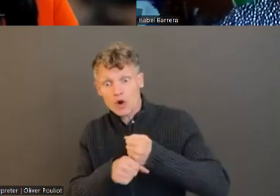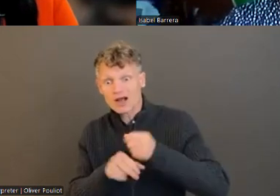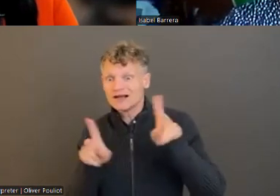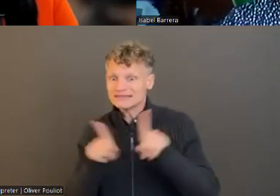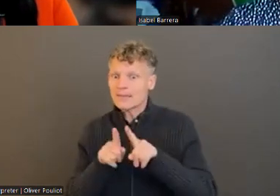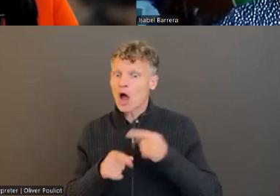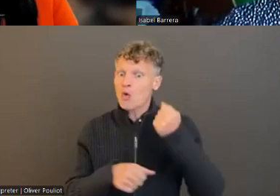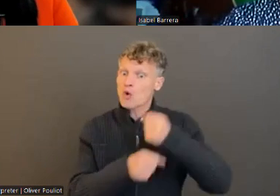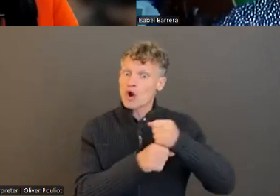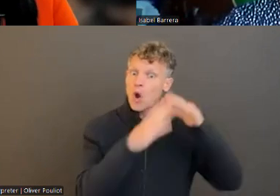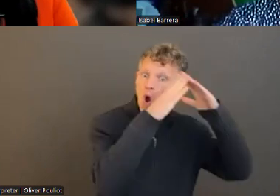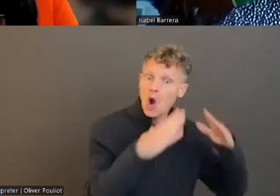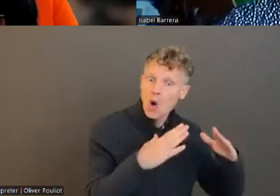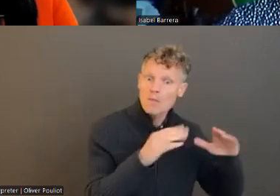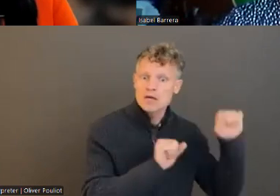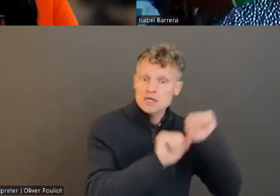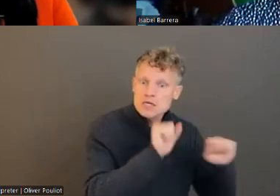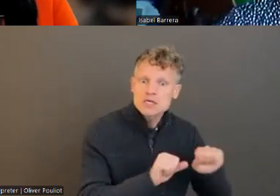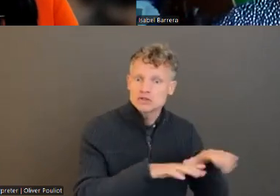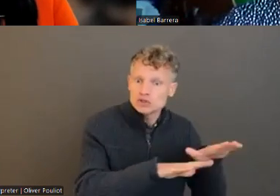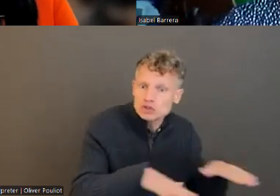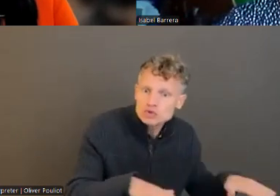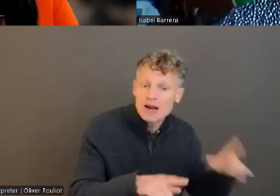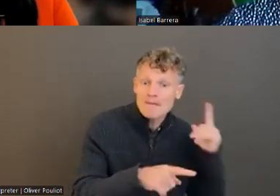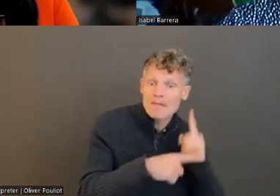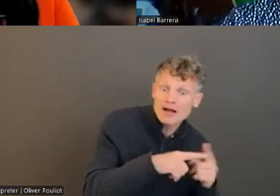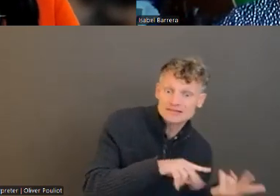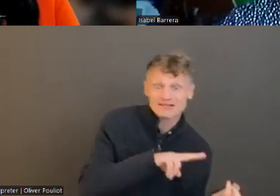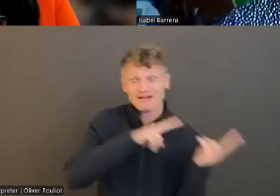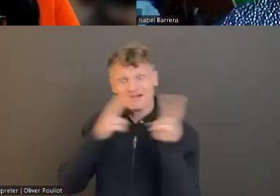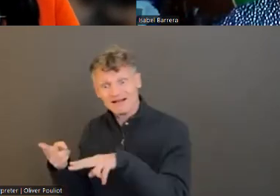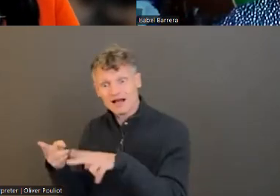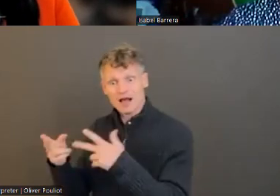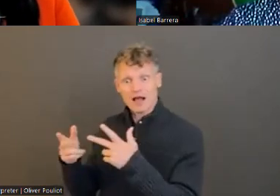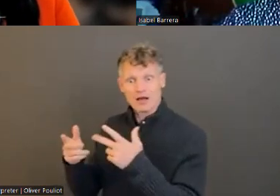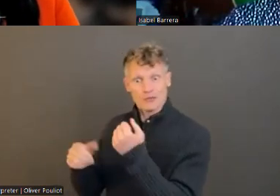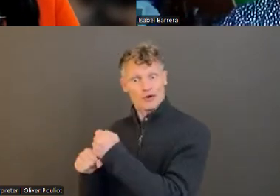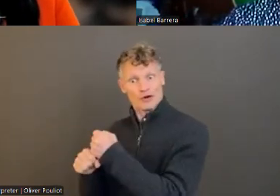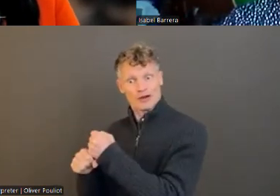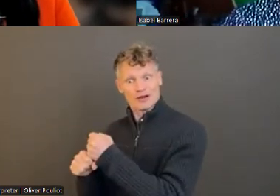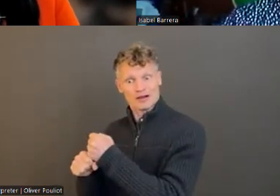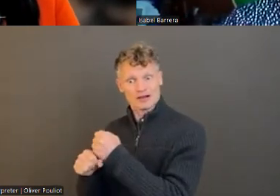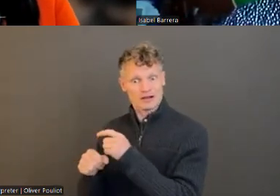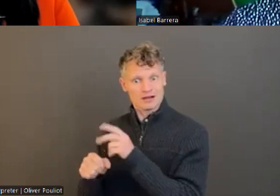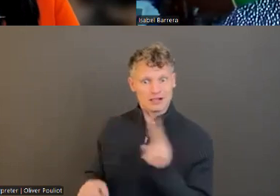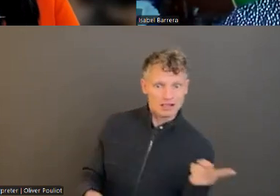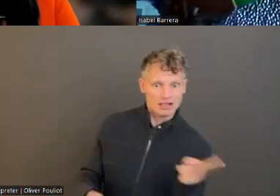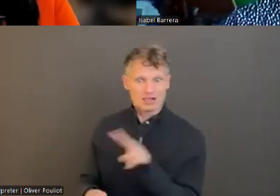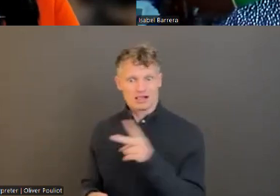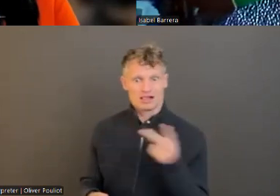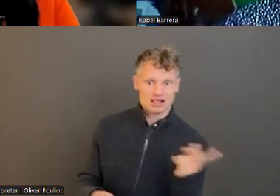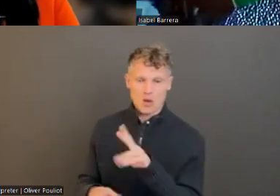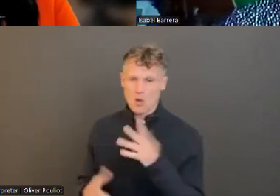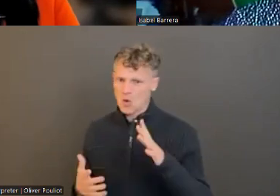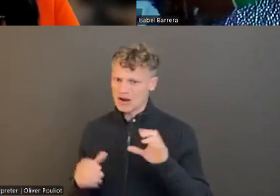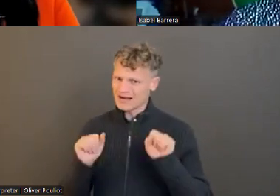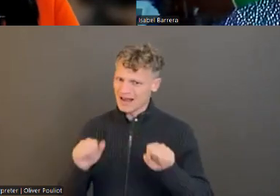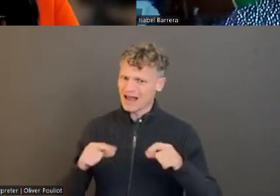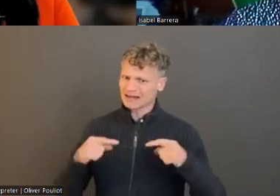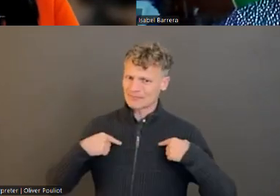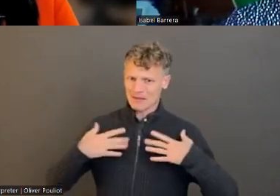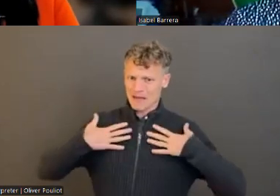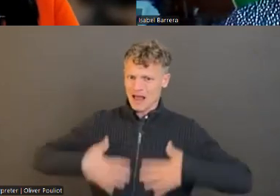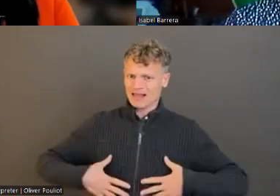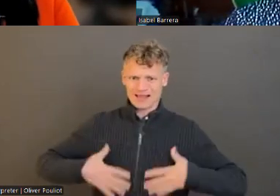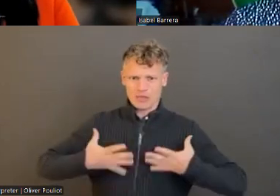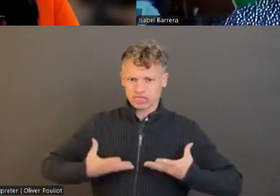el trabajo, el mirar la educación, el mirar las condiciones de vida que tienen las personas que no llegan, son de suma relevancia para considerar en